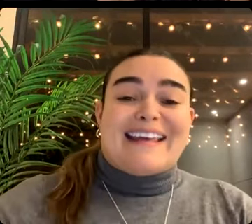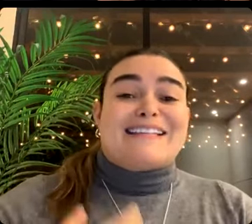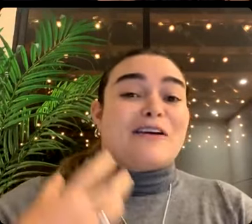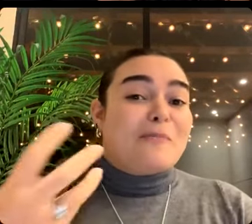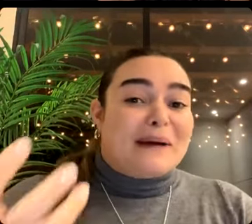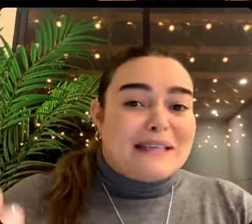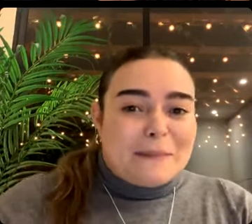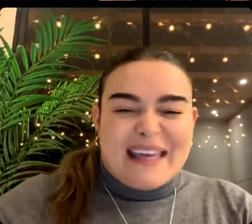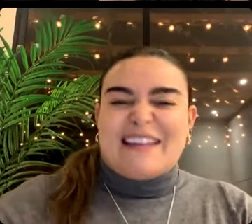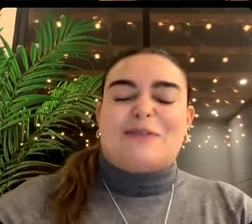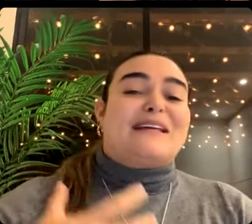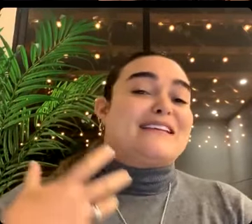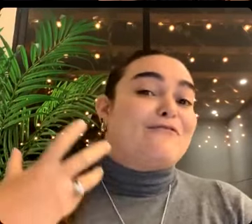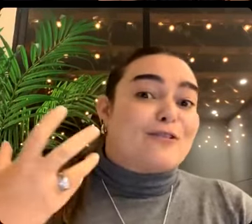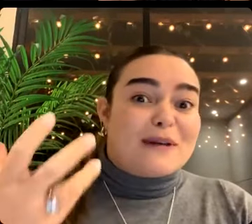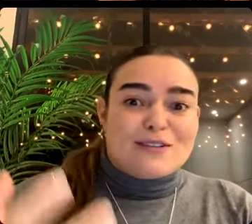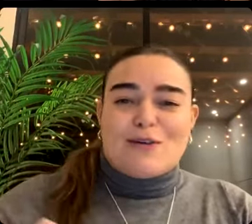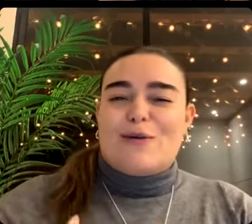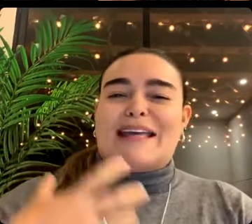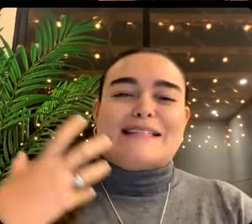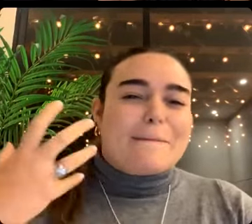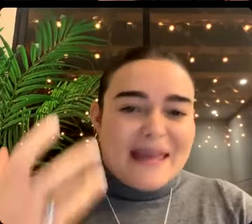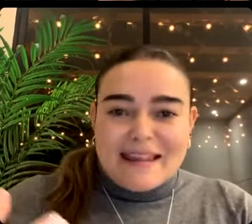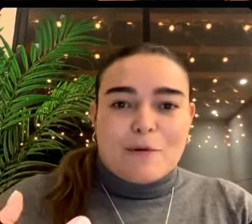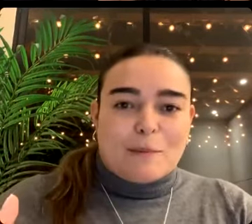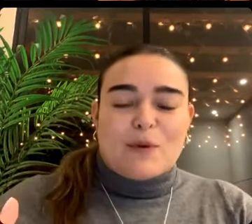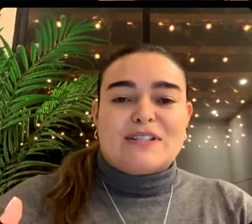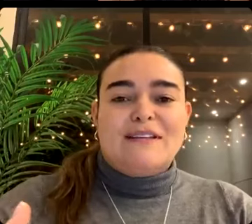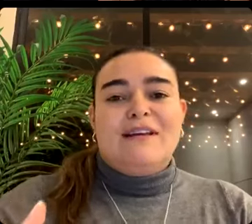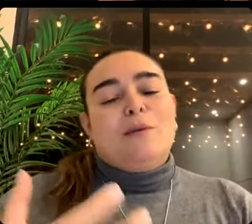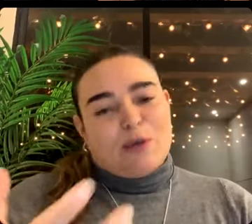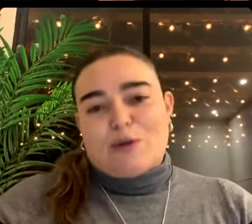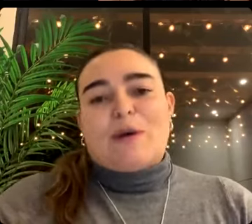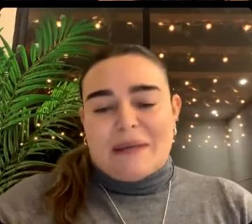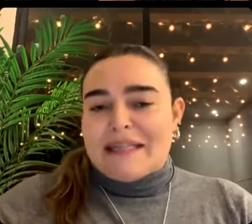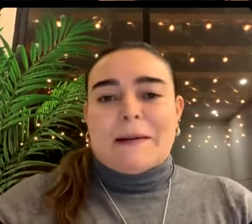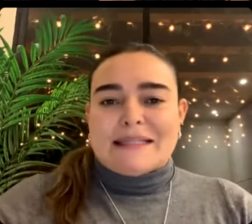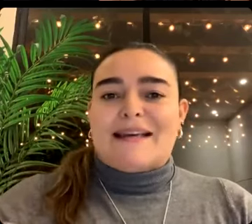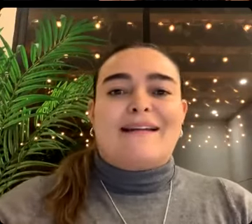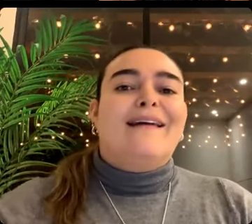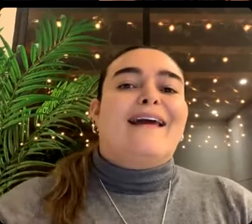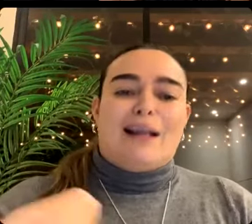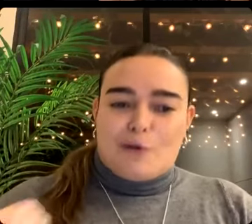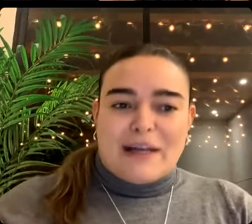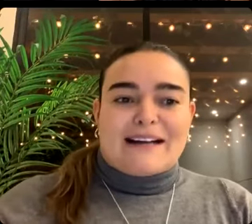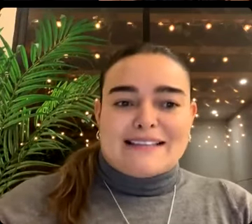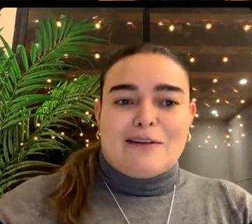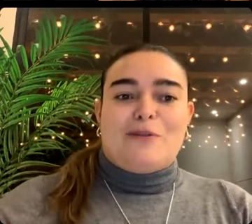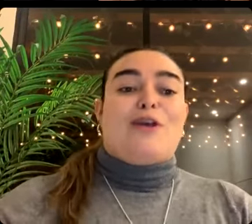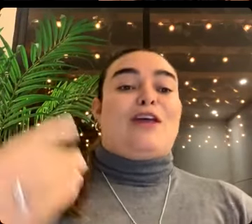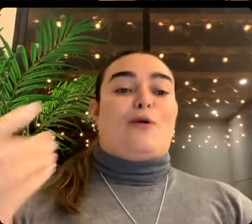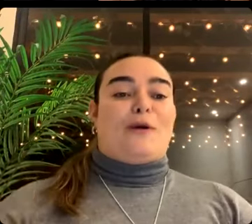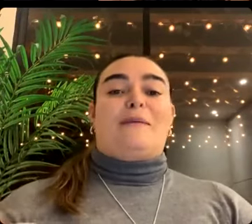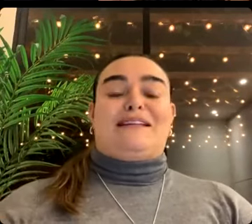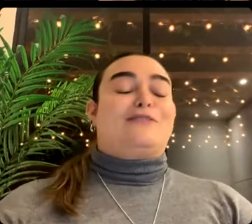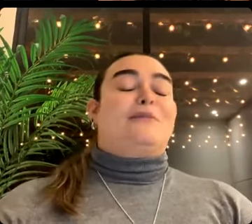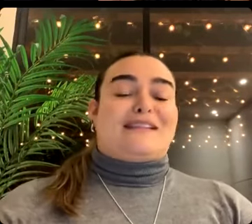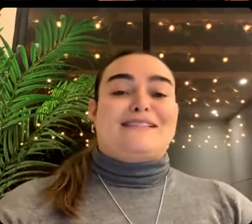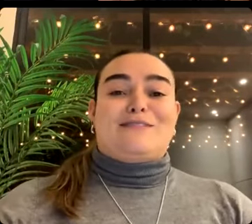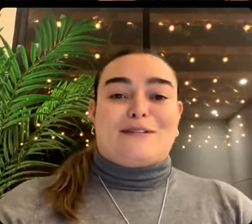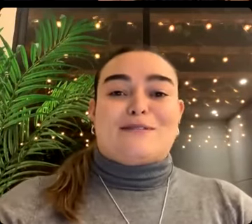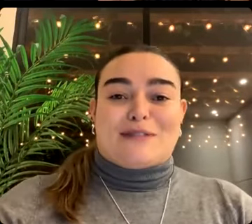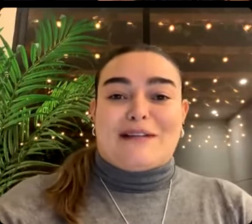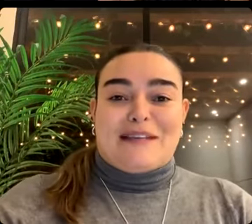medida que ese acompañamiento, que esa información, que ese médico apoye, pues obviamente va a ser el curar la salud y obviamente